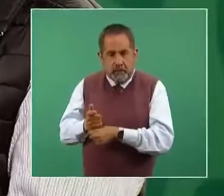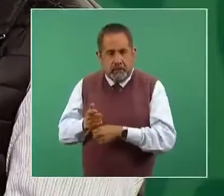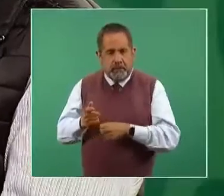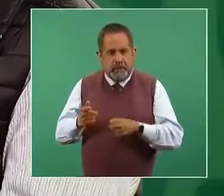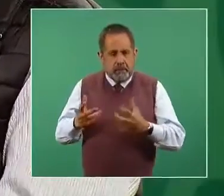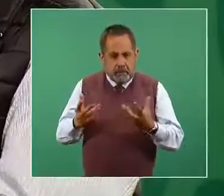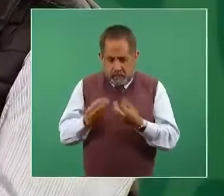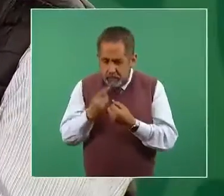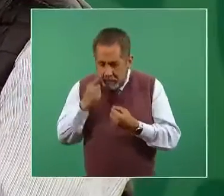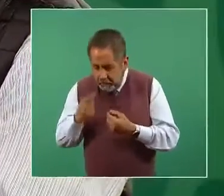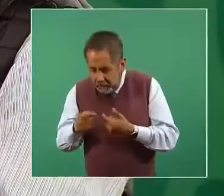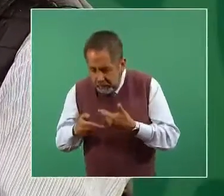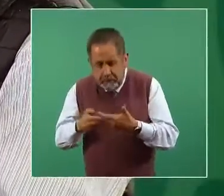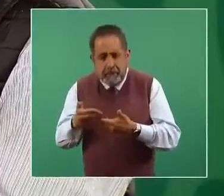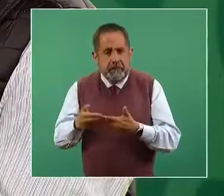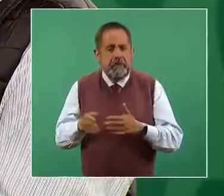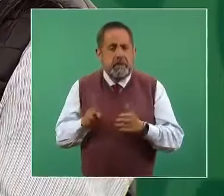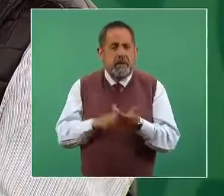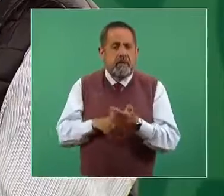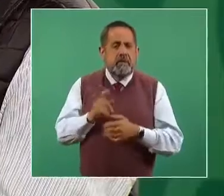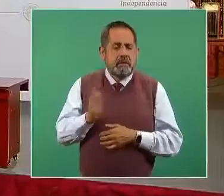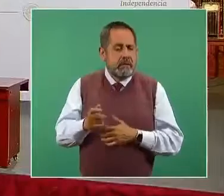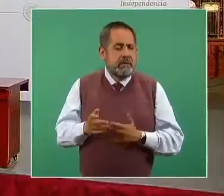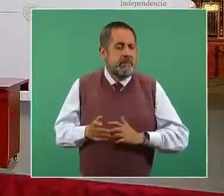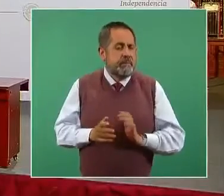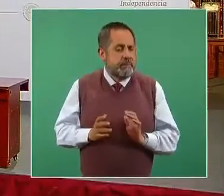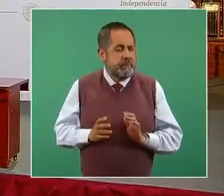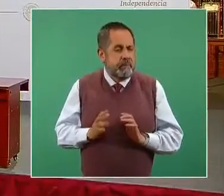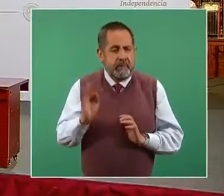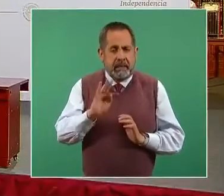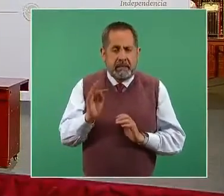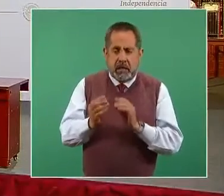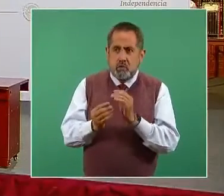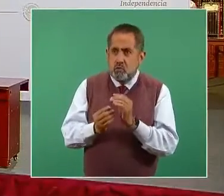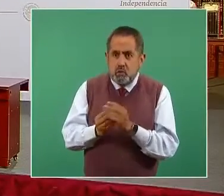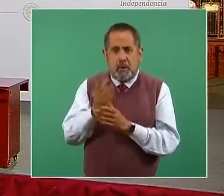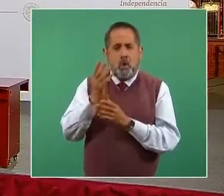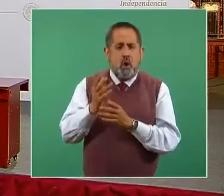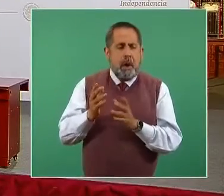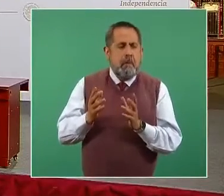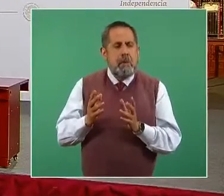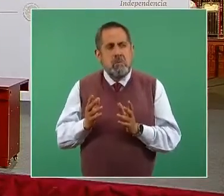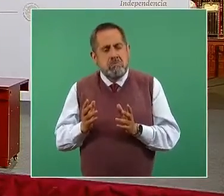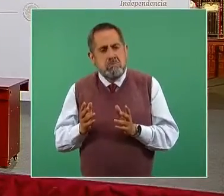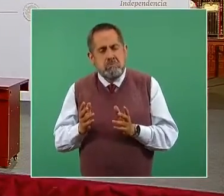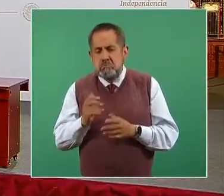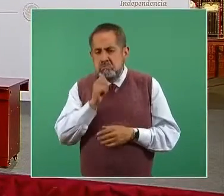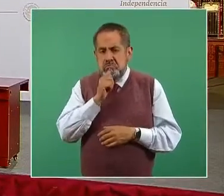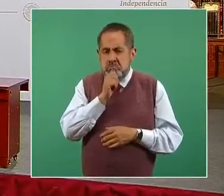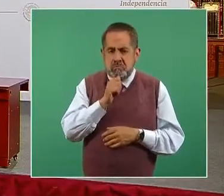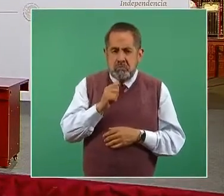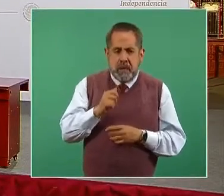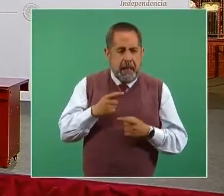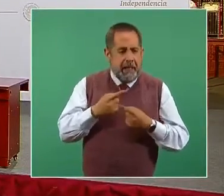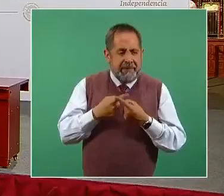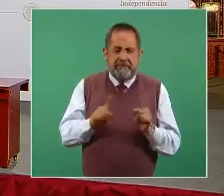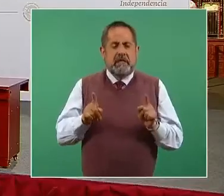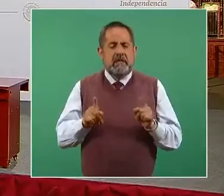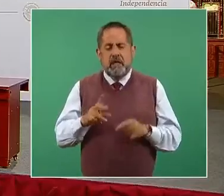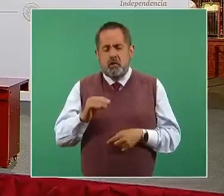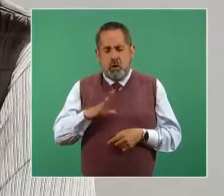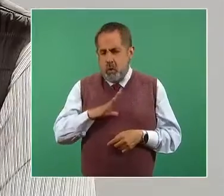agrupan o se producen, obviamente pudieran generar la aparición o la identificación de una variante,